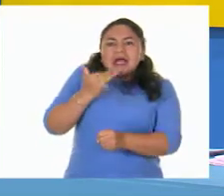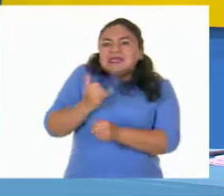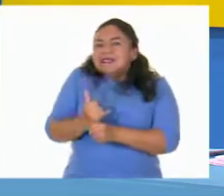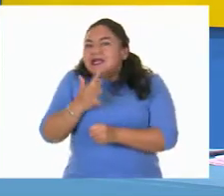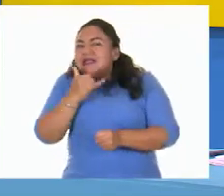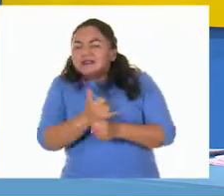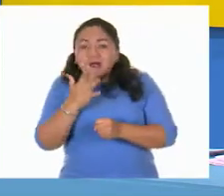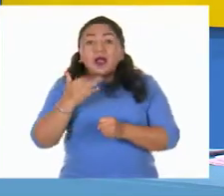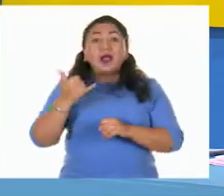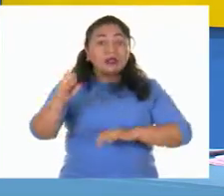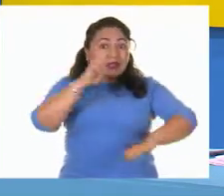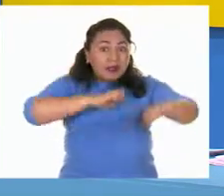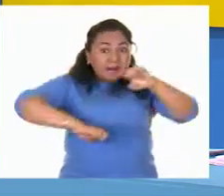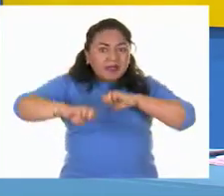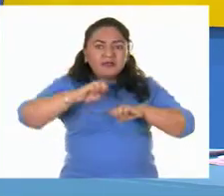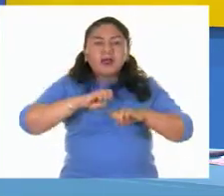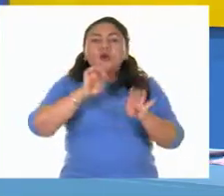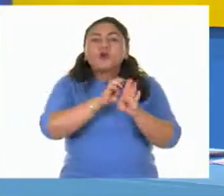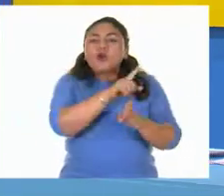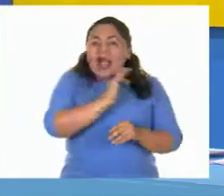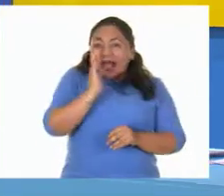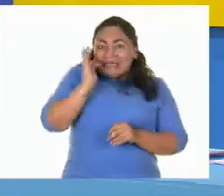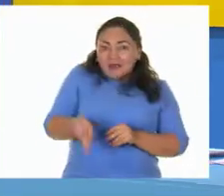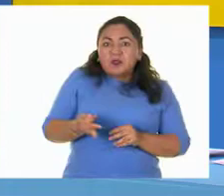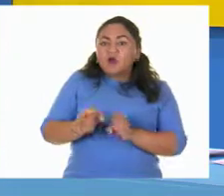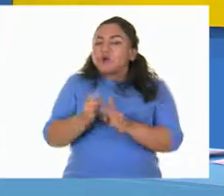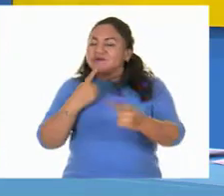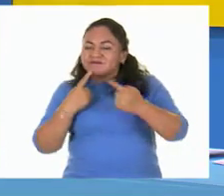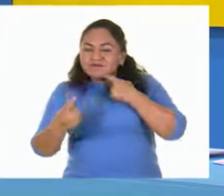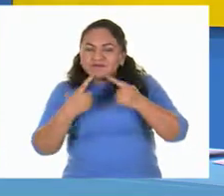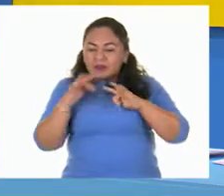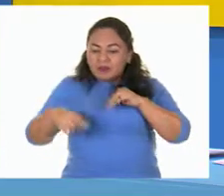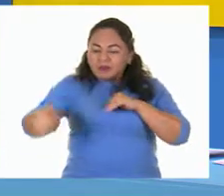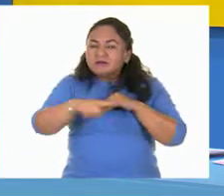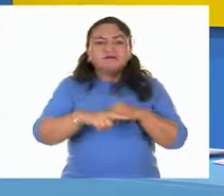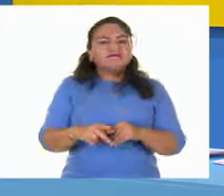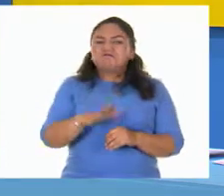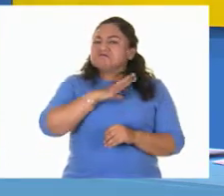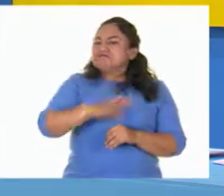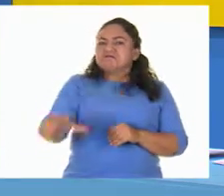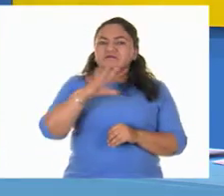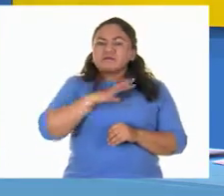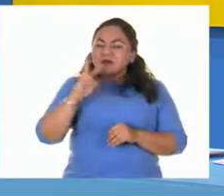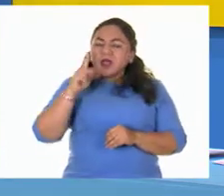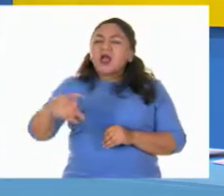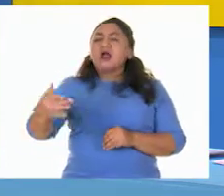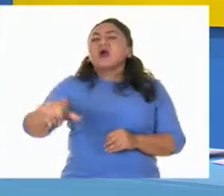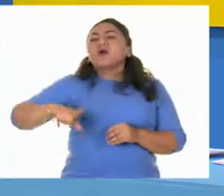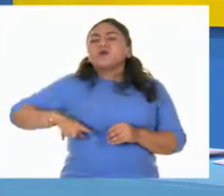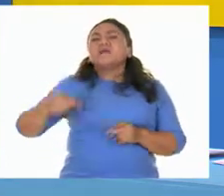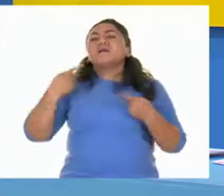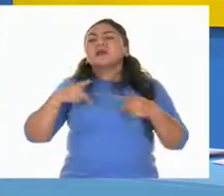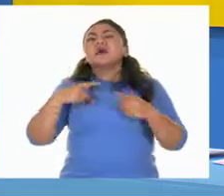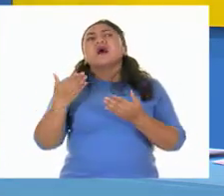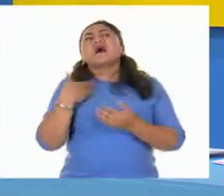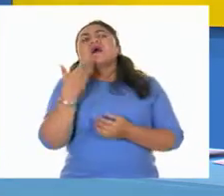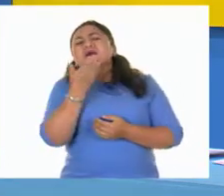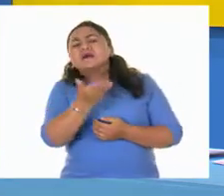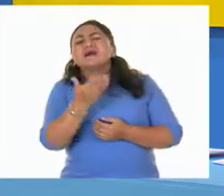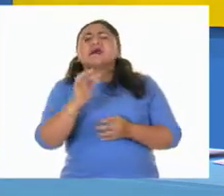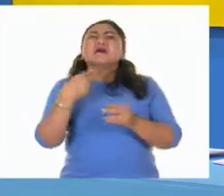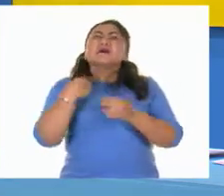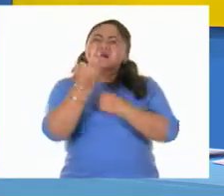Además, las empresas no se mostraban dispuestas a negociar con los trabajadores para responder a sus peticiones de mejores condiciones de